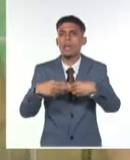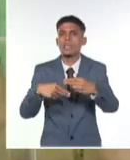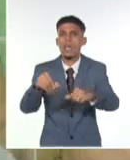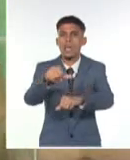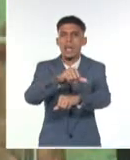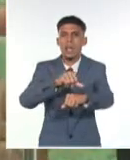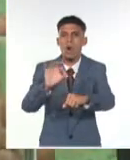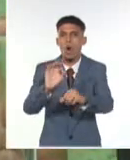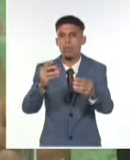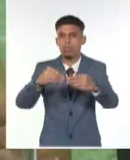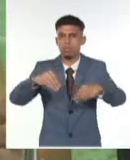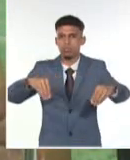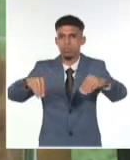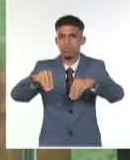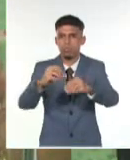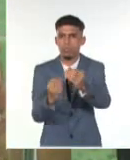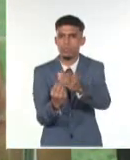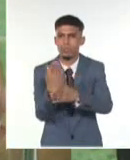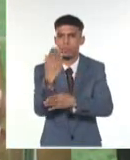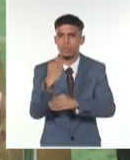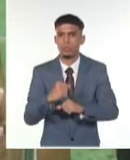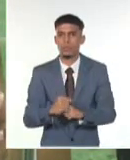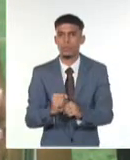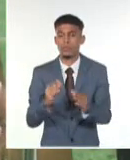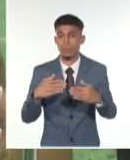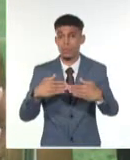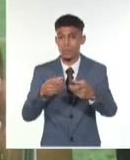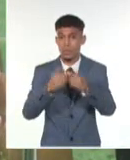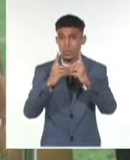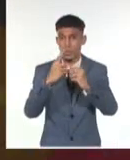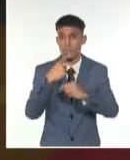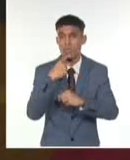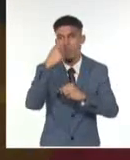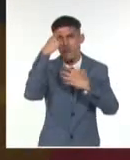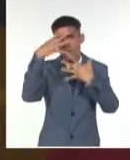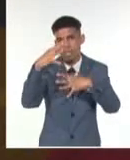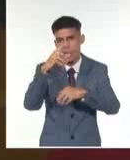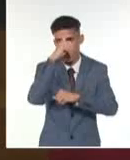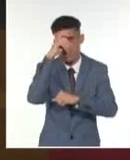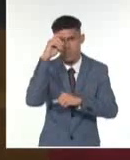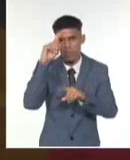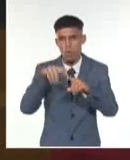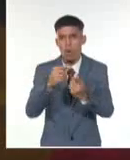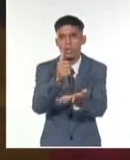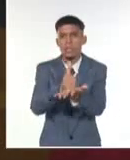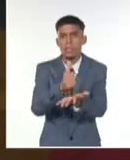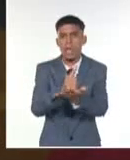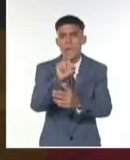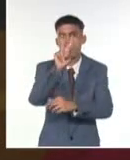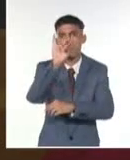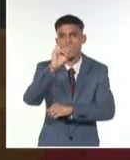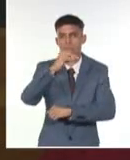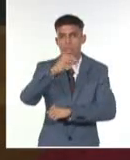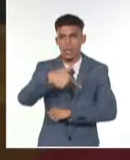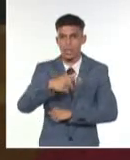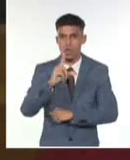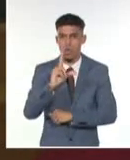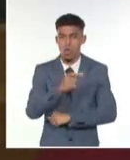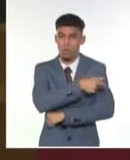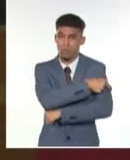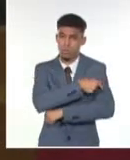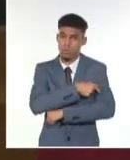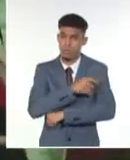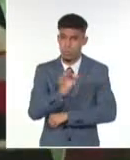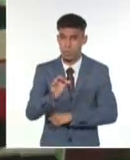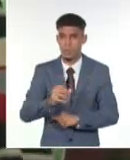Al finalizar el encuentro, felicitó a los espirituanos por el reconocimiento merecido como sede de las celebraciones nacionales por la